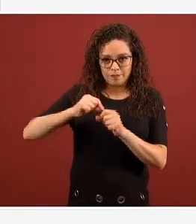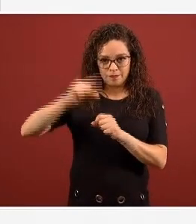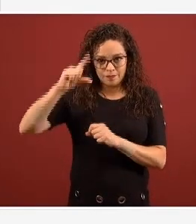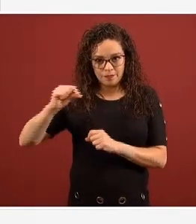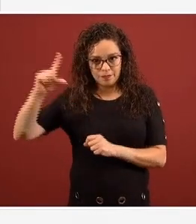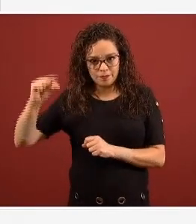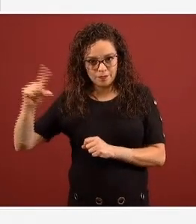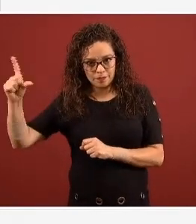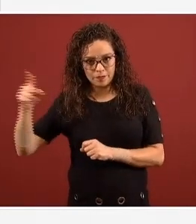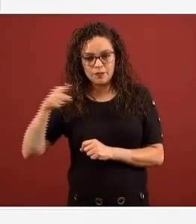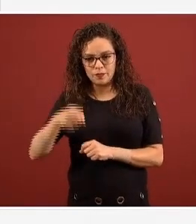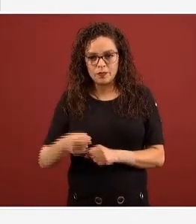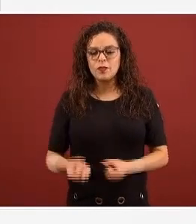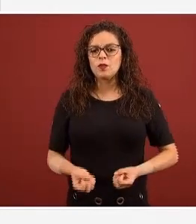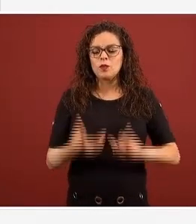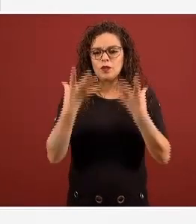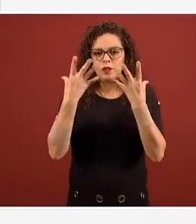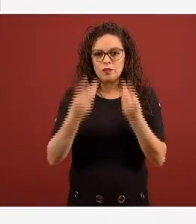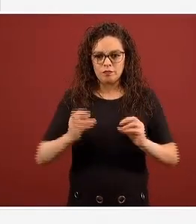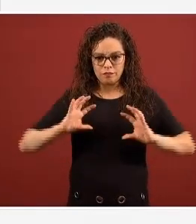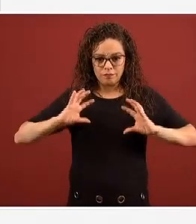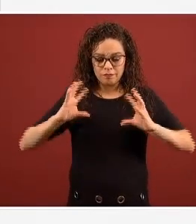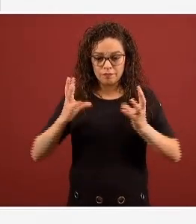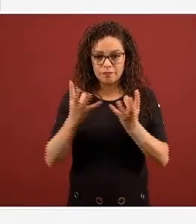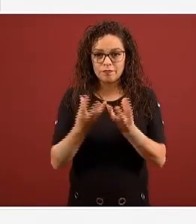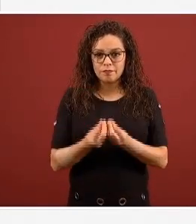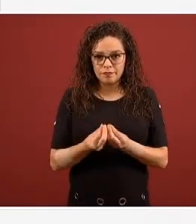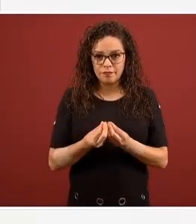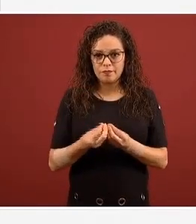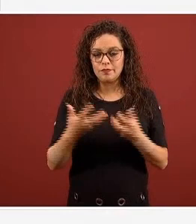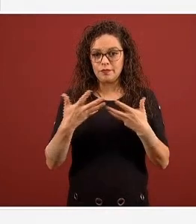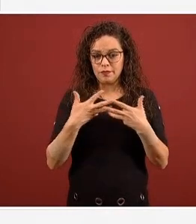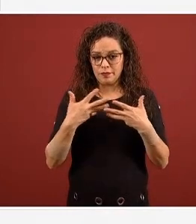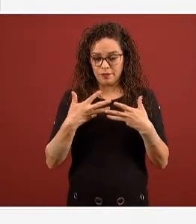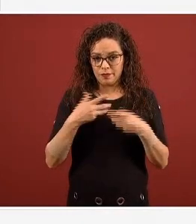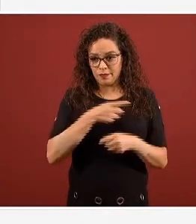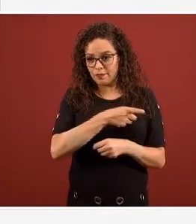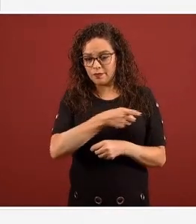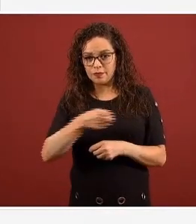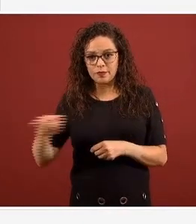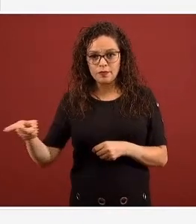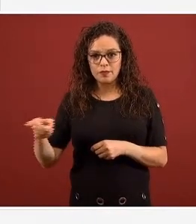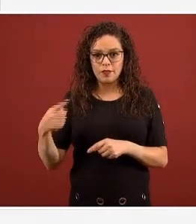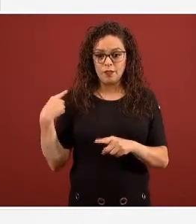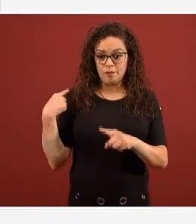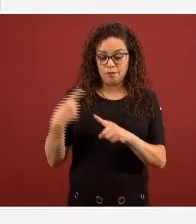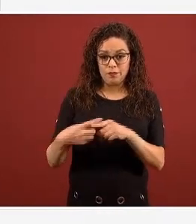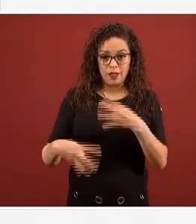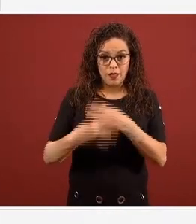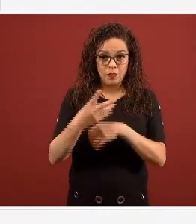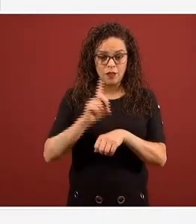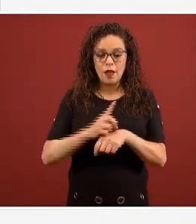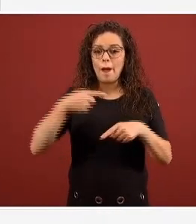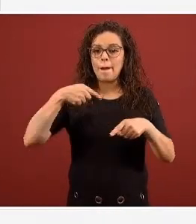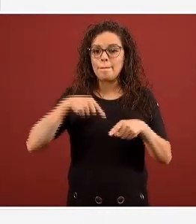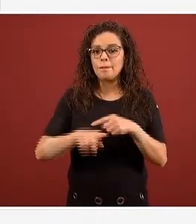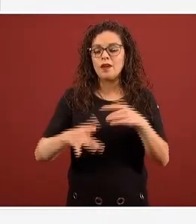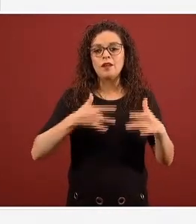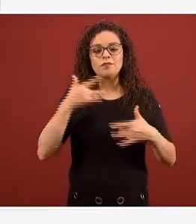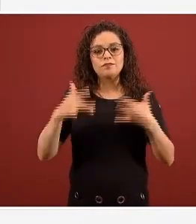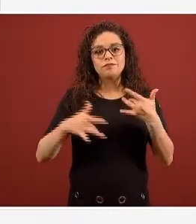es la carga acumulada de casos activos, es decir, todos aquellos que han iniciado en los últimos 14 días, para también